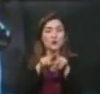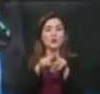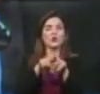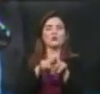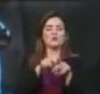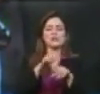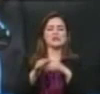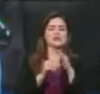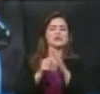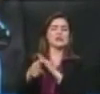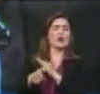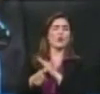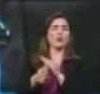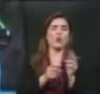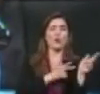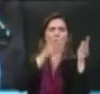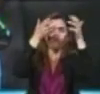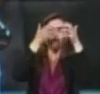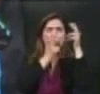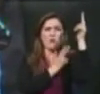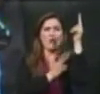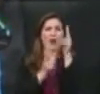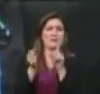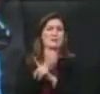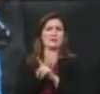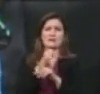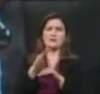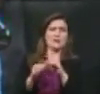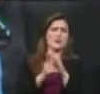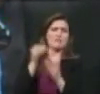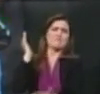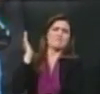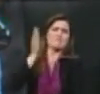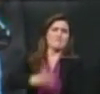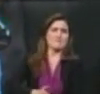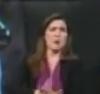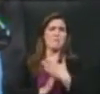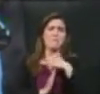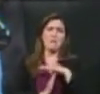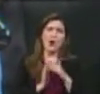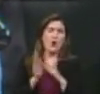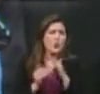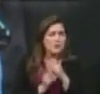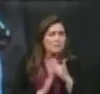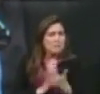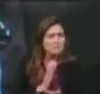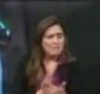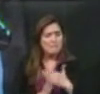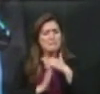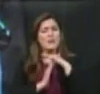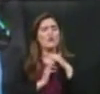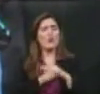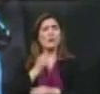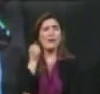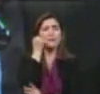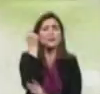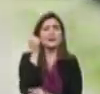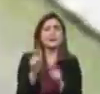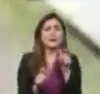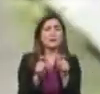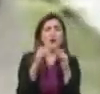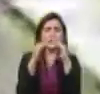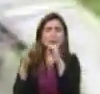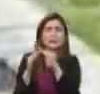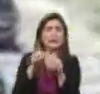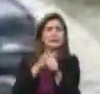crimen organizado y toda forma de agresión y violencia que atente contra la paz, el bienestar y los derechos de nuestras poblaciones fronterizas.